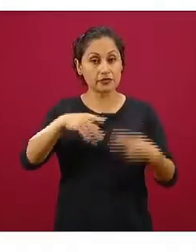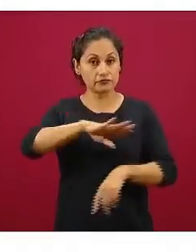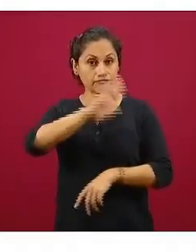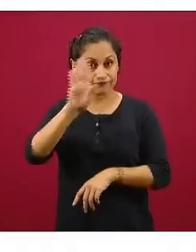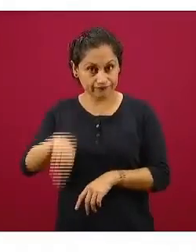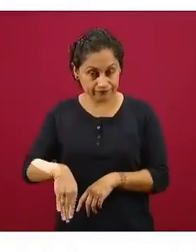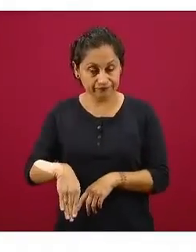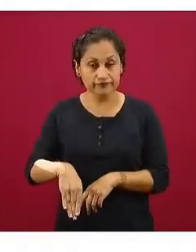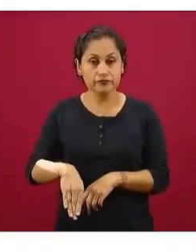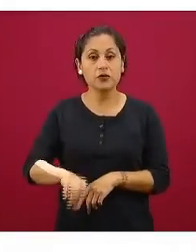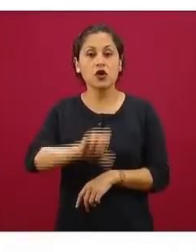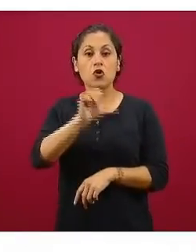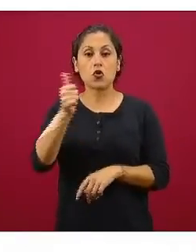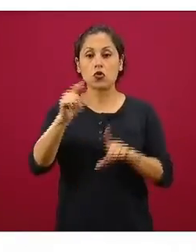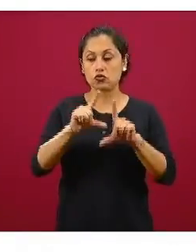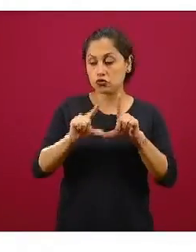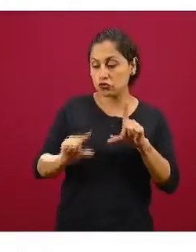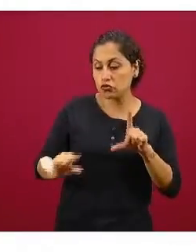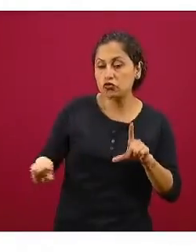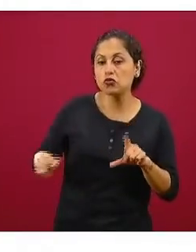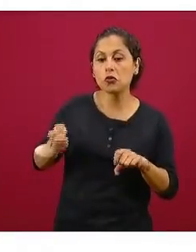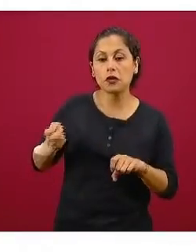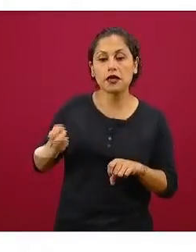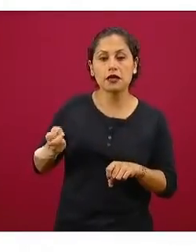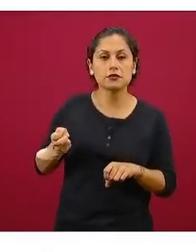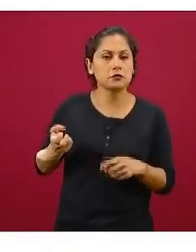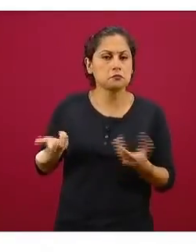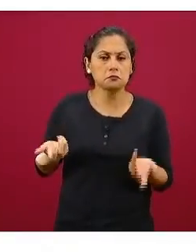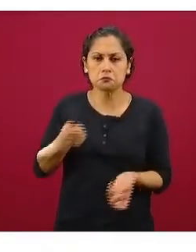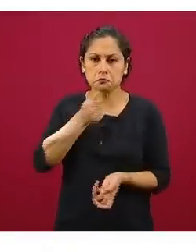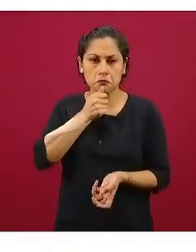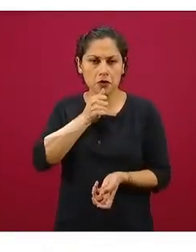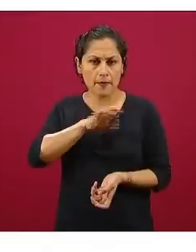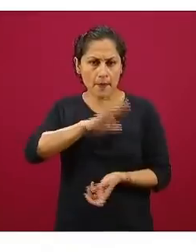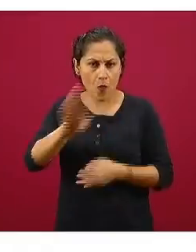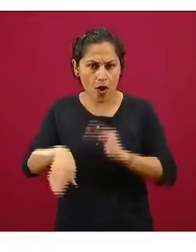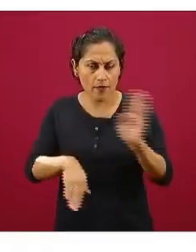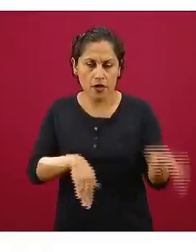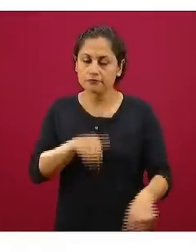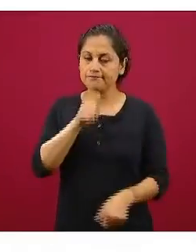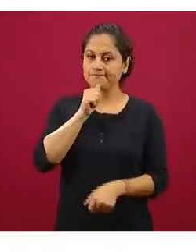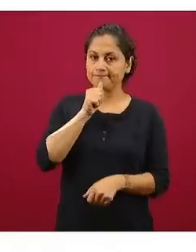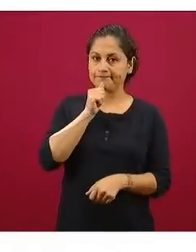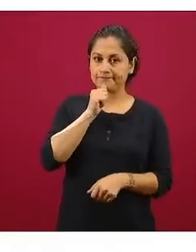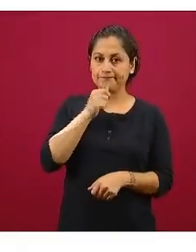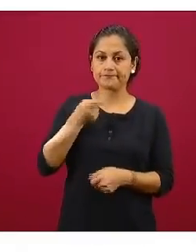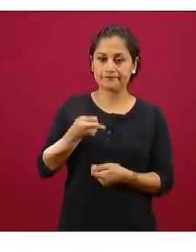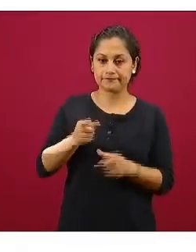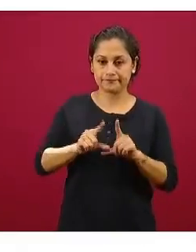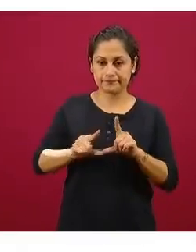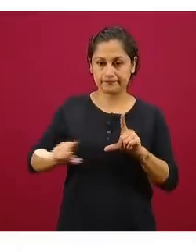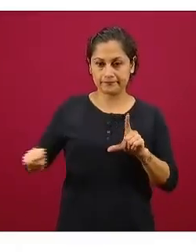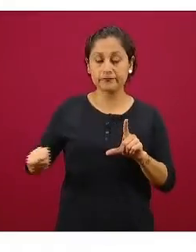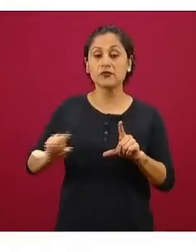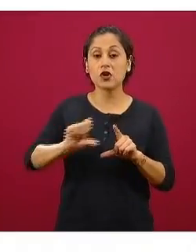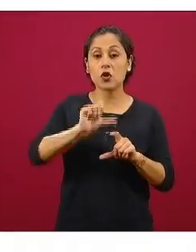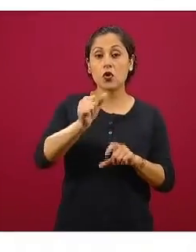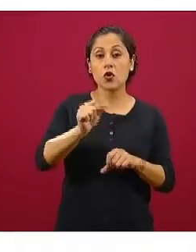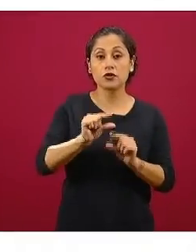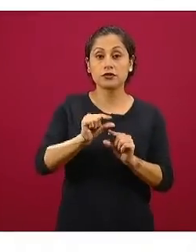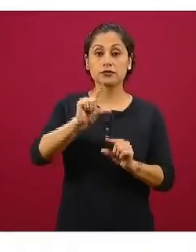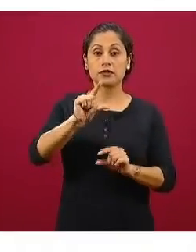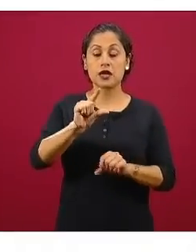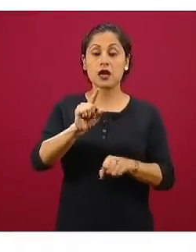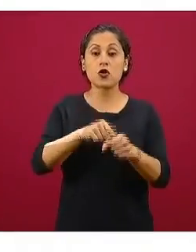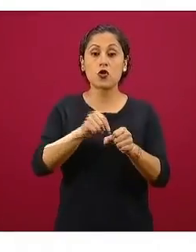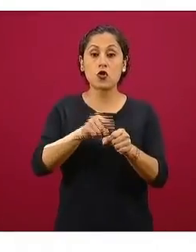en cuáles también podemos todavía esperar un incremento de las mismas, dado que tienen una barra de color naranja claro que